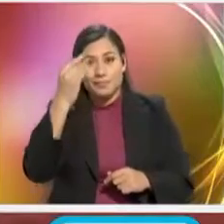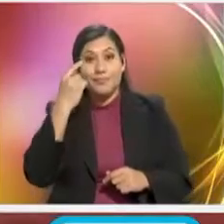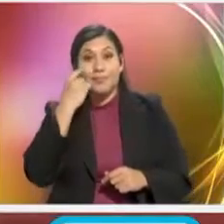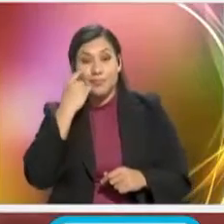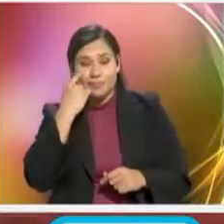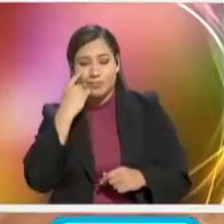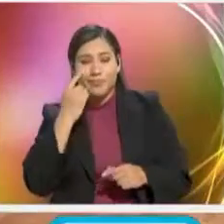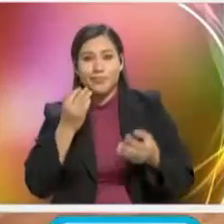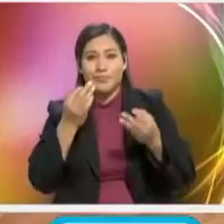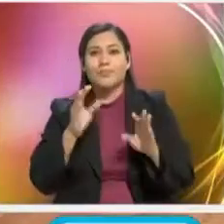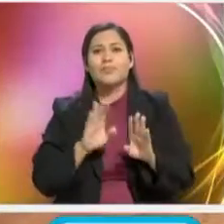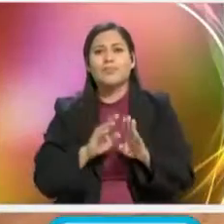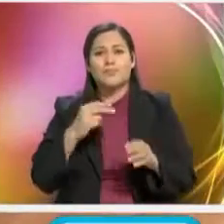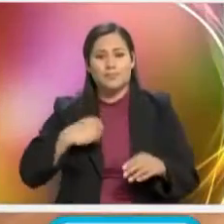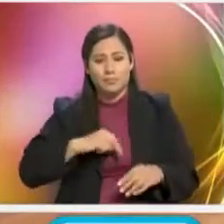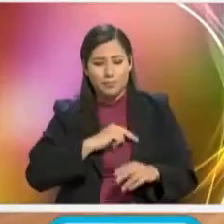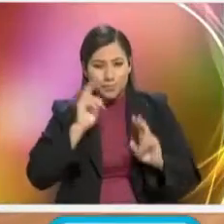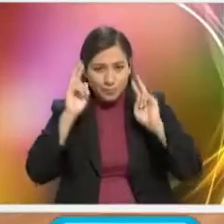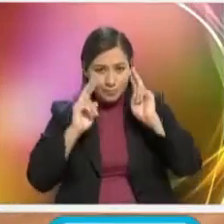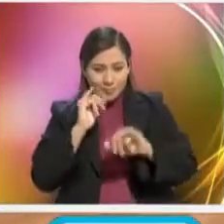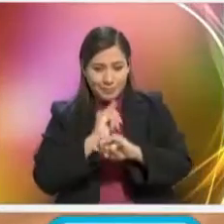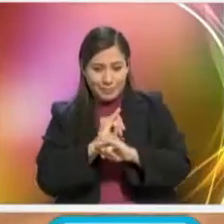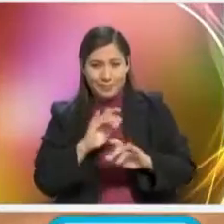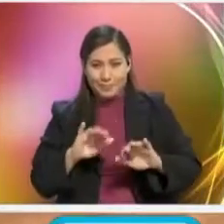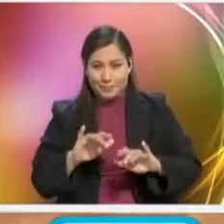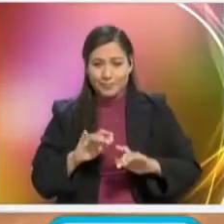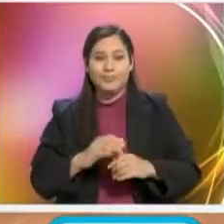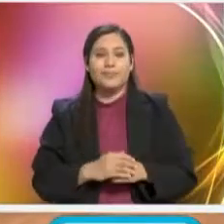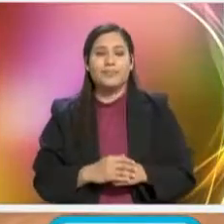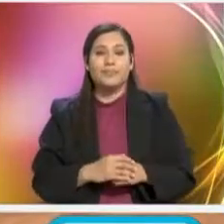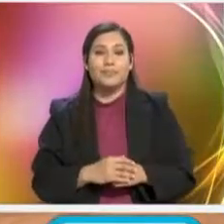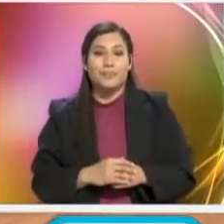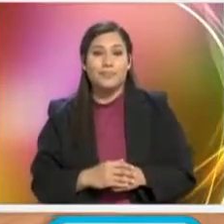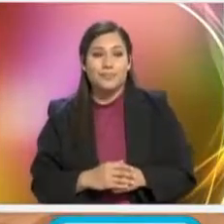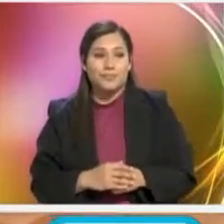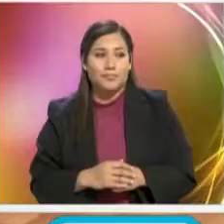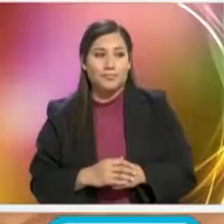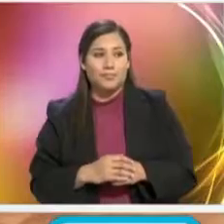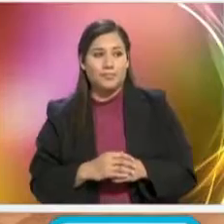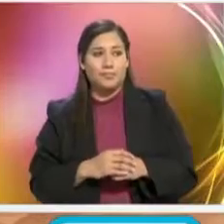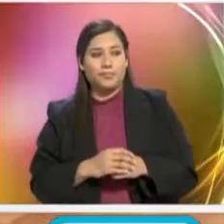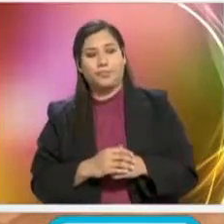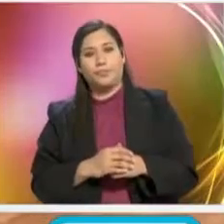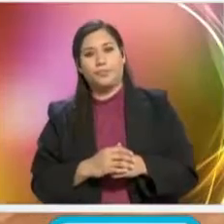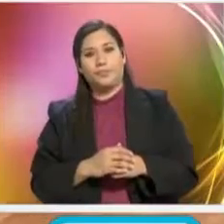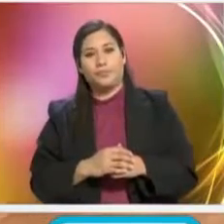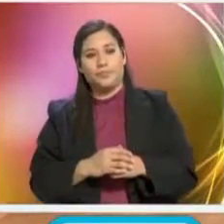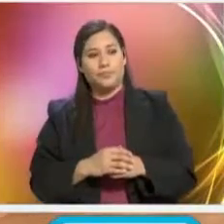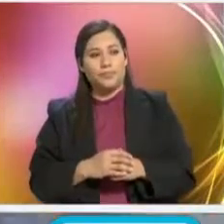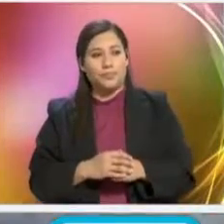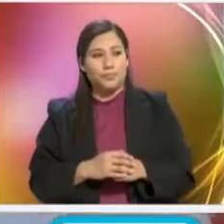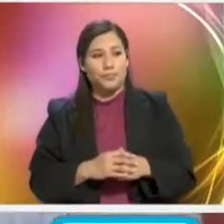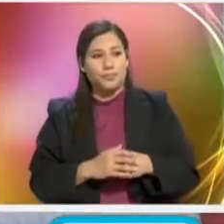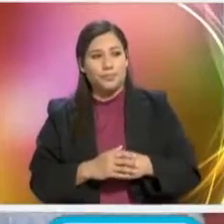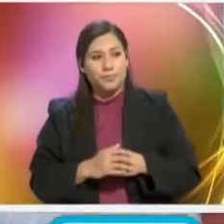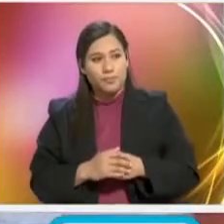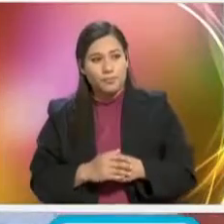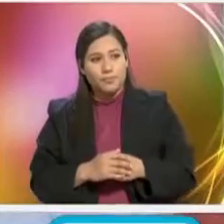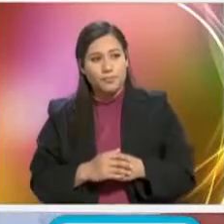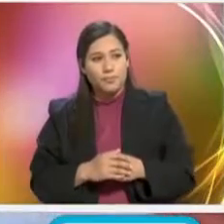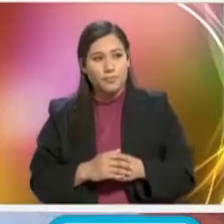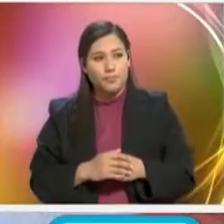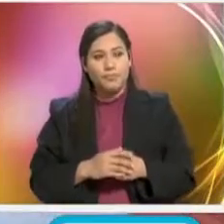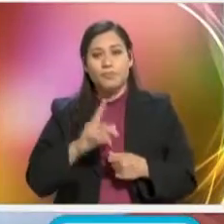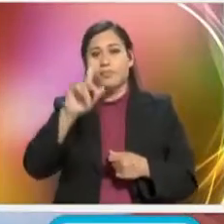vista nace el amor, ¿por qué no visitar, ¿no? Pues virtualmente dos de los fenómenos más hermosos que produce